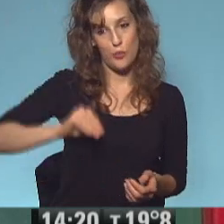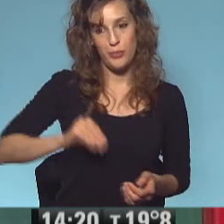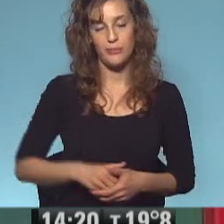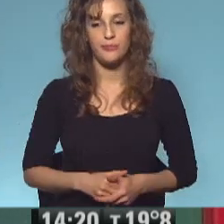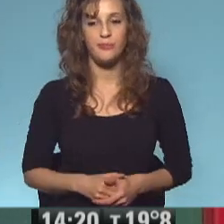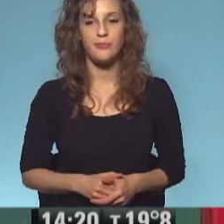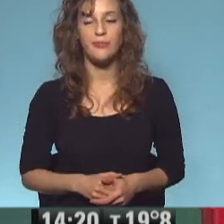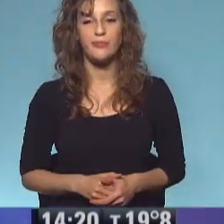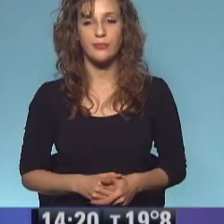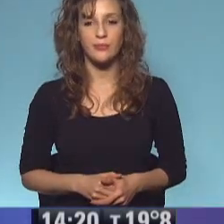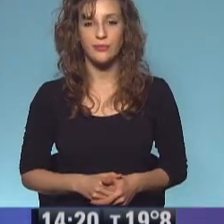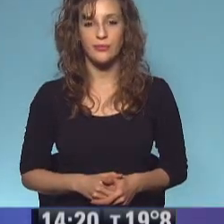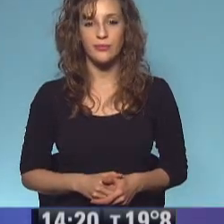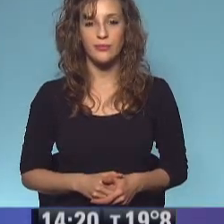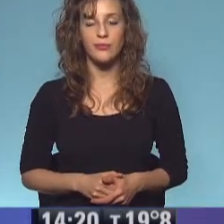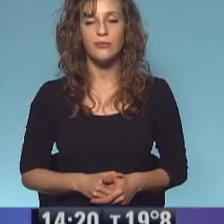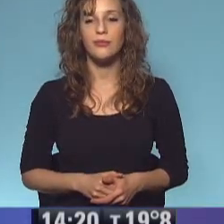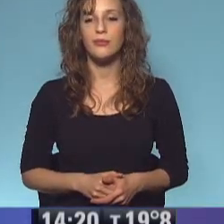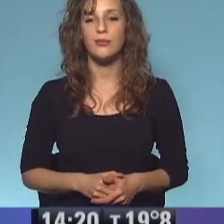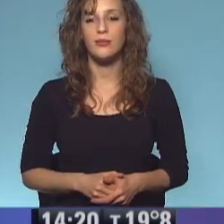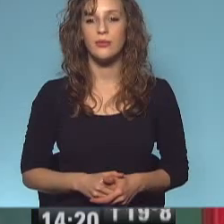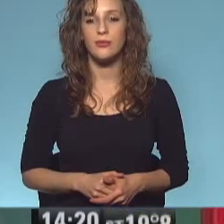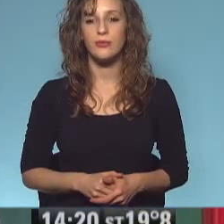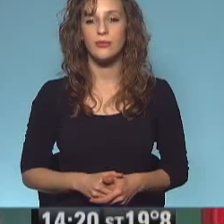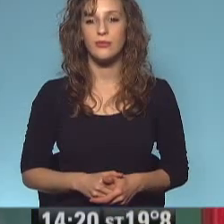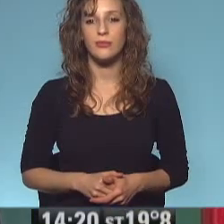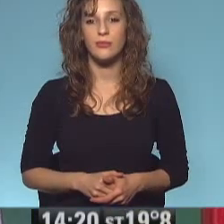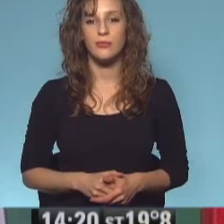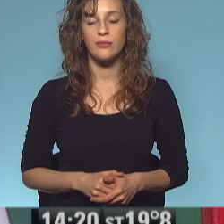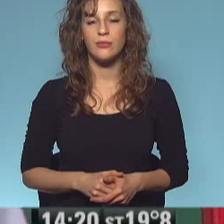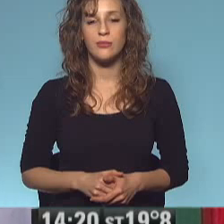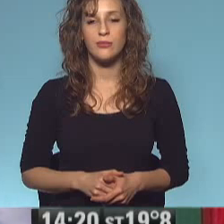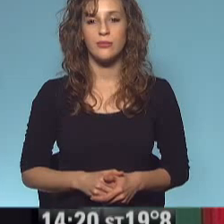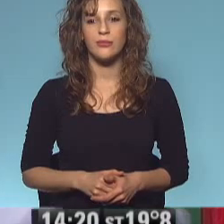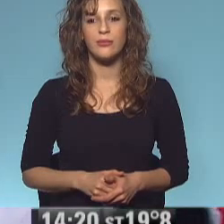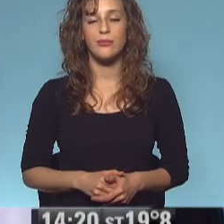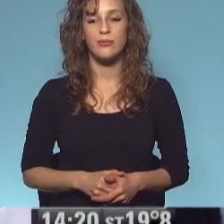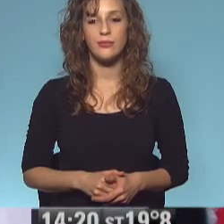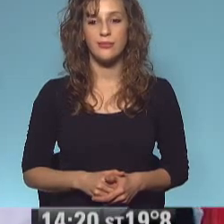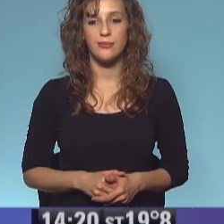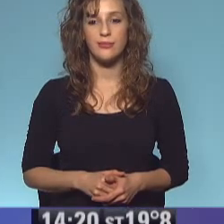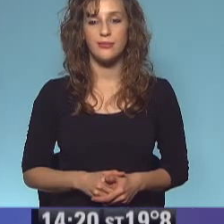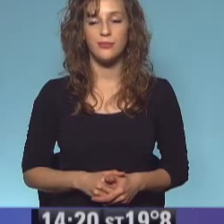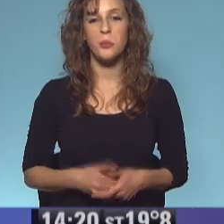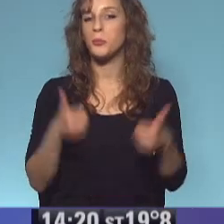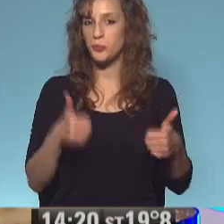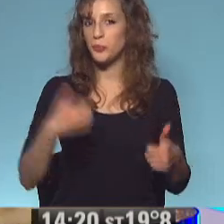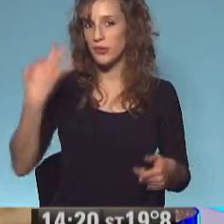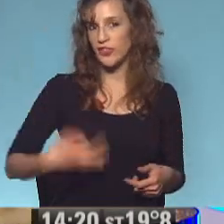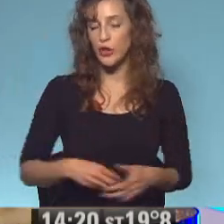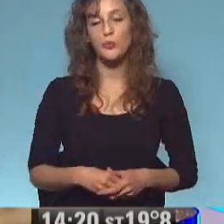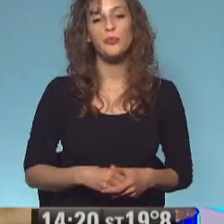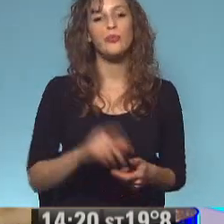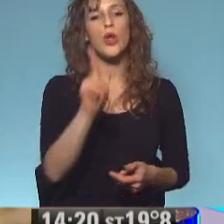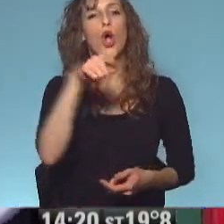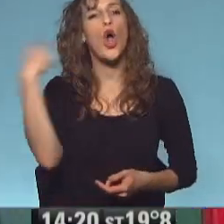pulguita estudiosa le podemos poner. Y papel poner. Aparecían. Ahí está, la pulguita papel. También. Dice, sí, es eso. Algodón, luna y papel. ¿Y otras palabras